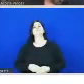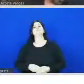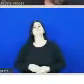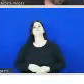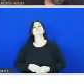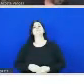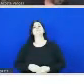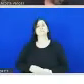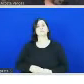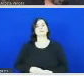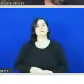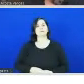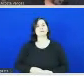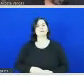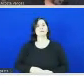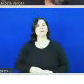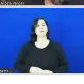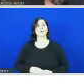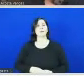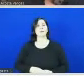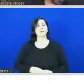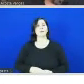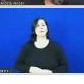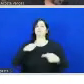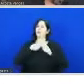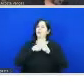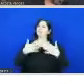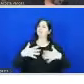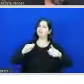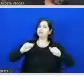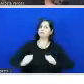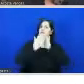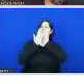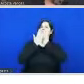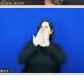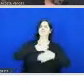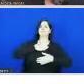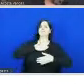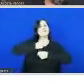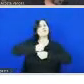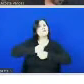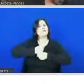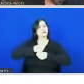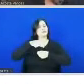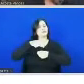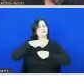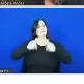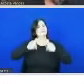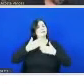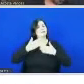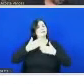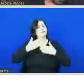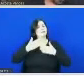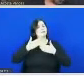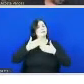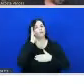un desafío que tenemos que afrontar en este futuro, y es qué está pasando con todas las mujeres en movimiento,